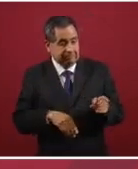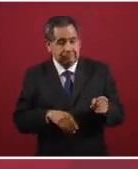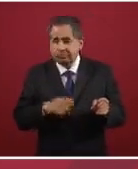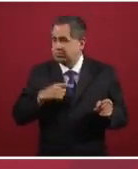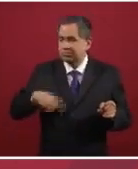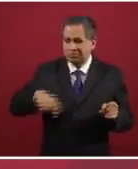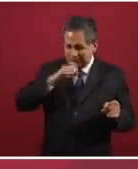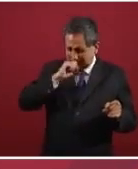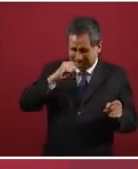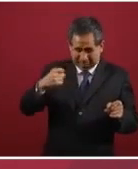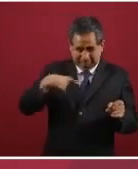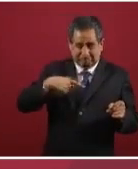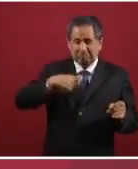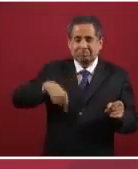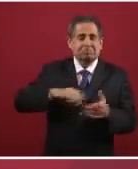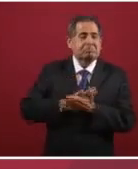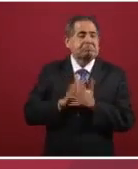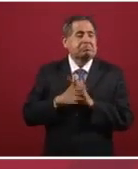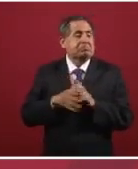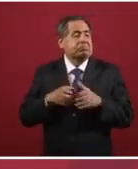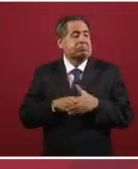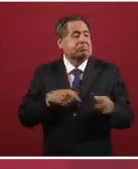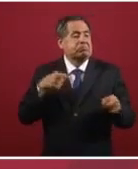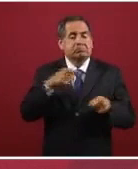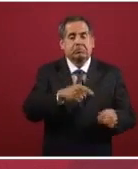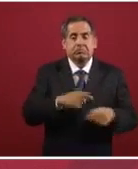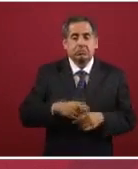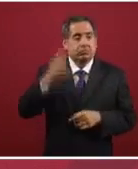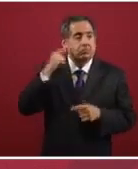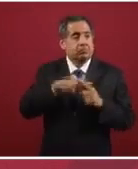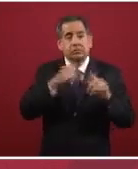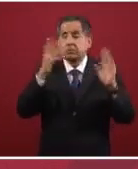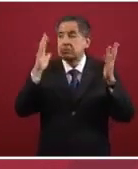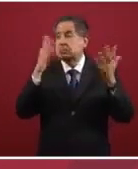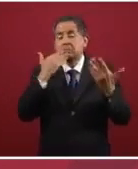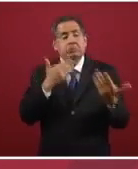los mismos que le aplaudían,